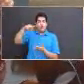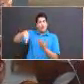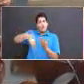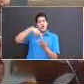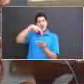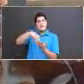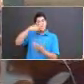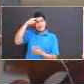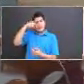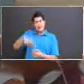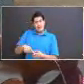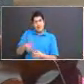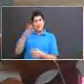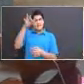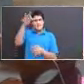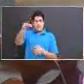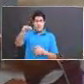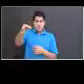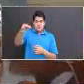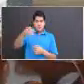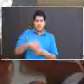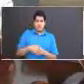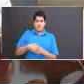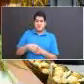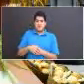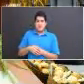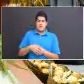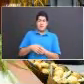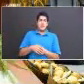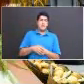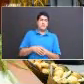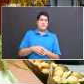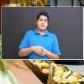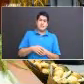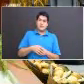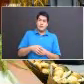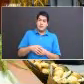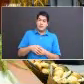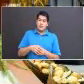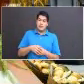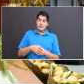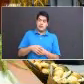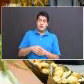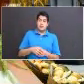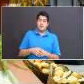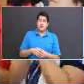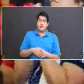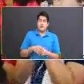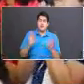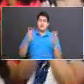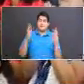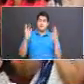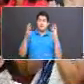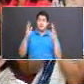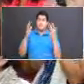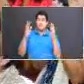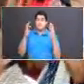resucitar en el día postrero. Entonces yo le pongo mi fe a eso. Entonces digo, yo lo hago y algo me tiene que pasar.